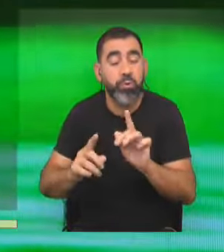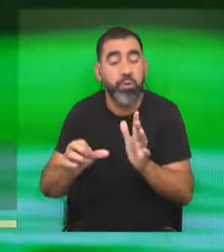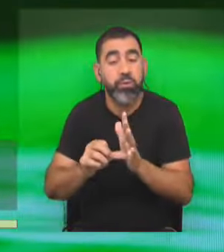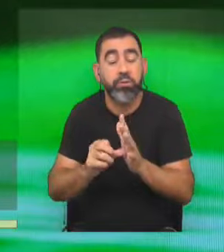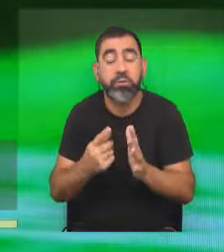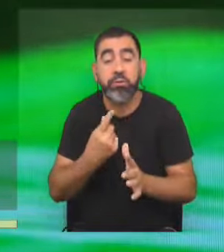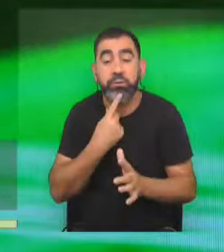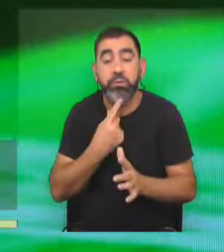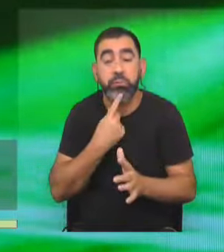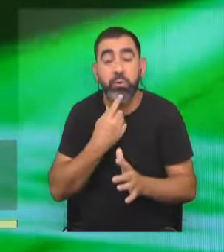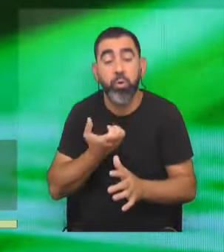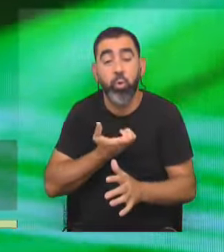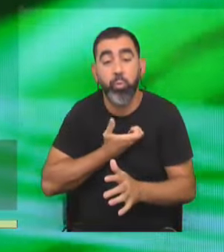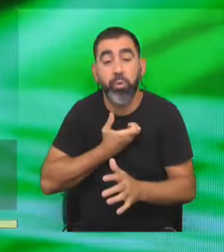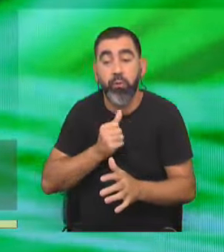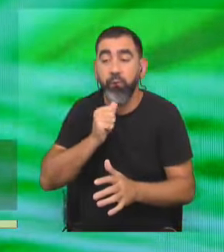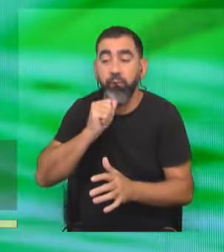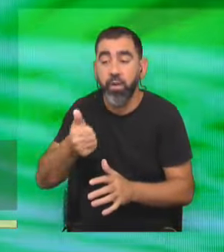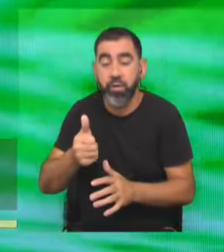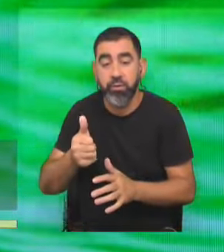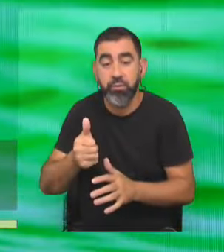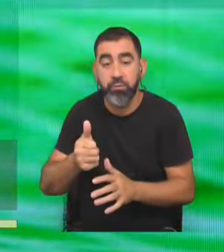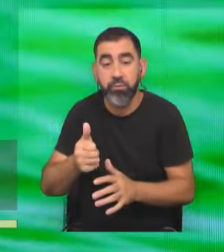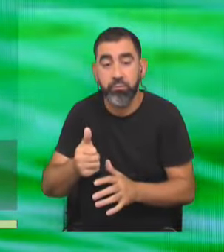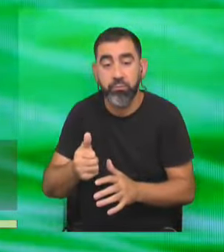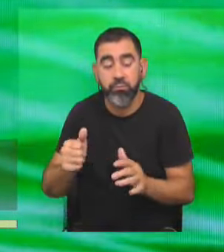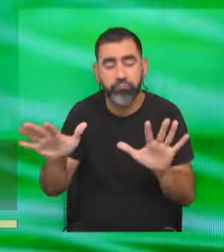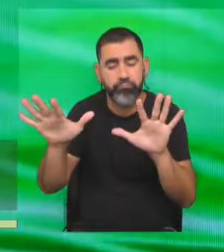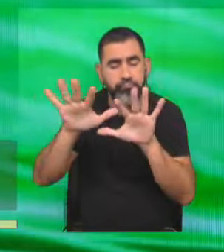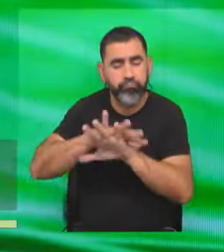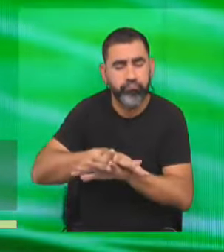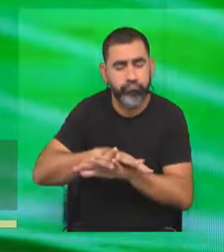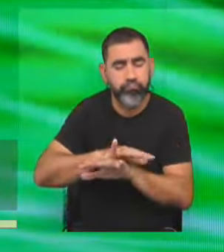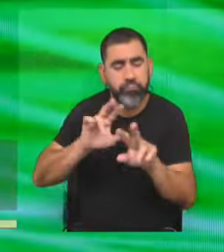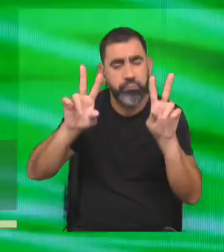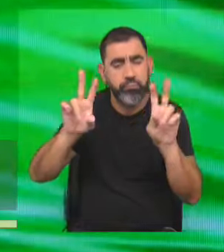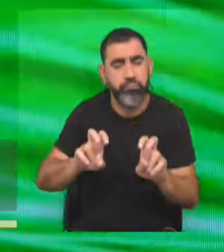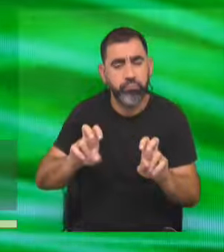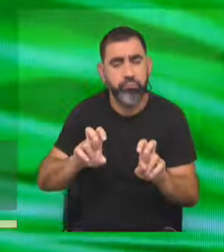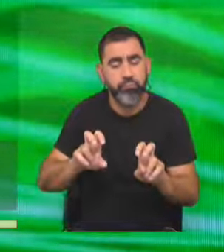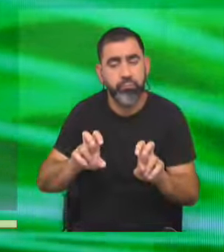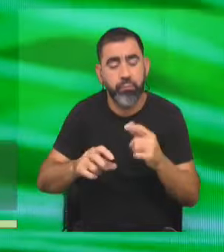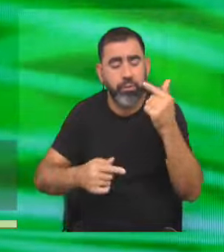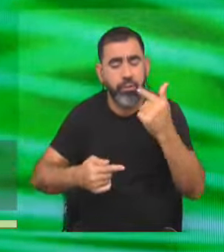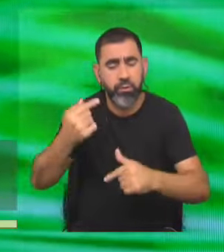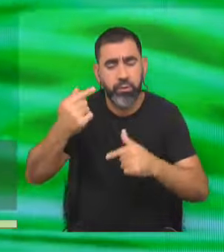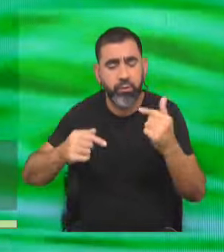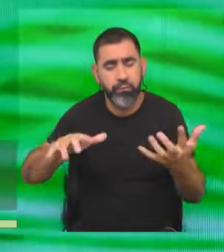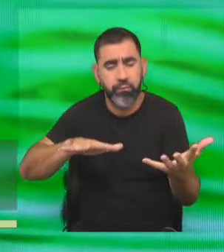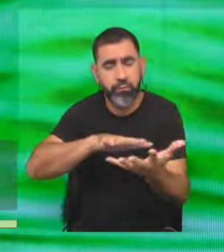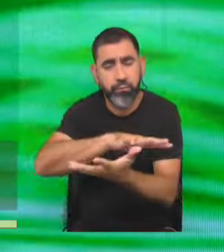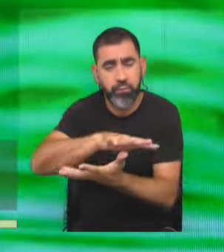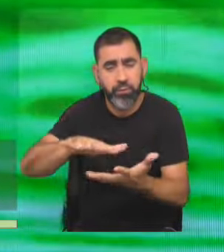político que son los homicidios por ajuste de cuenta una categoría un poco difusa una categoría donde entran distintas